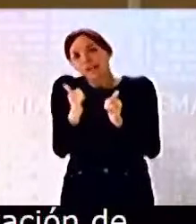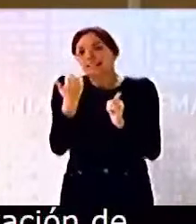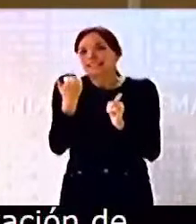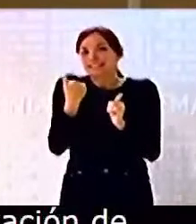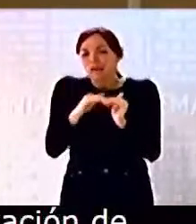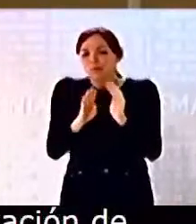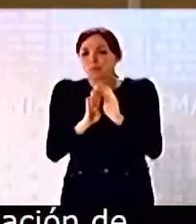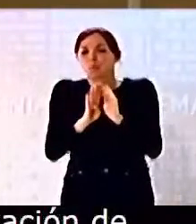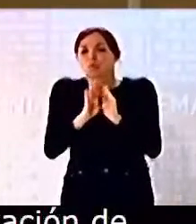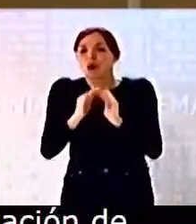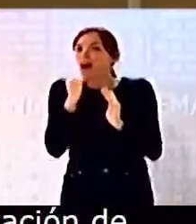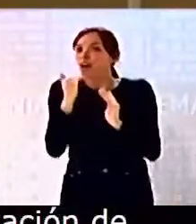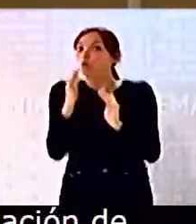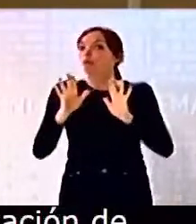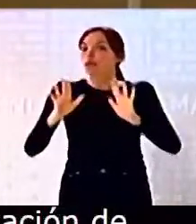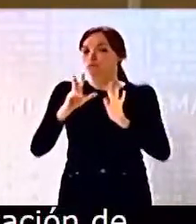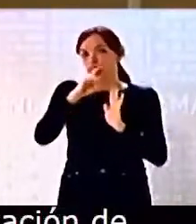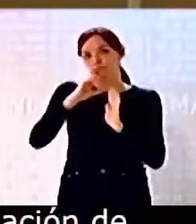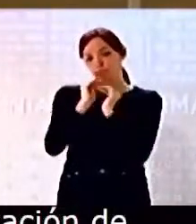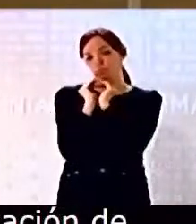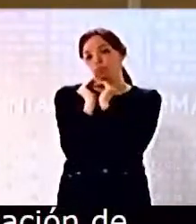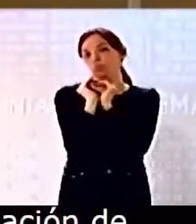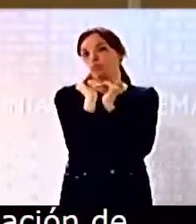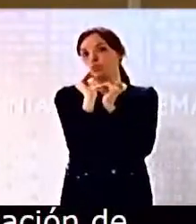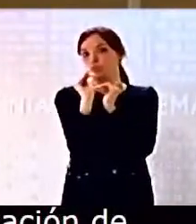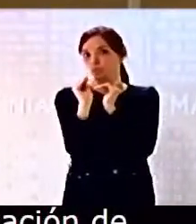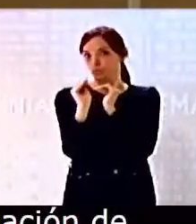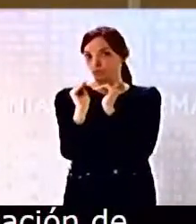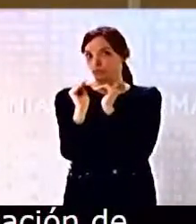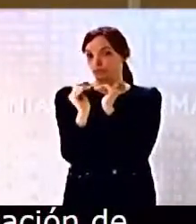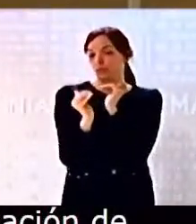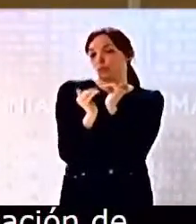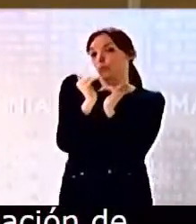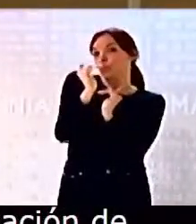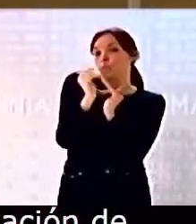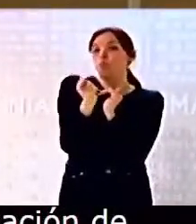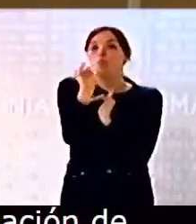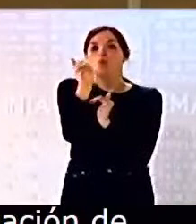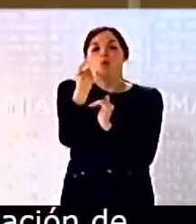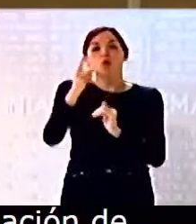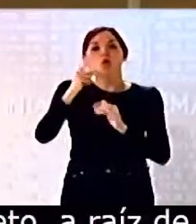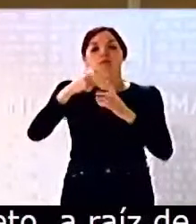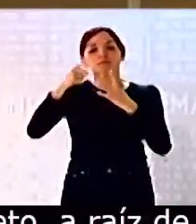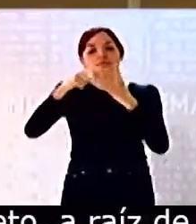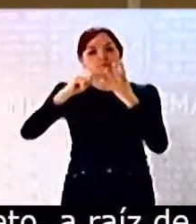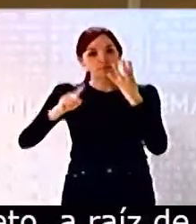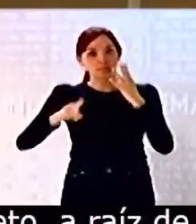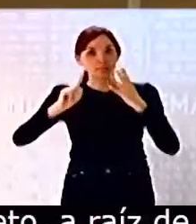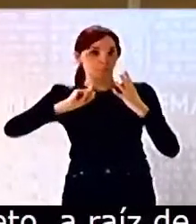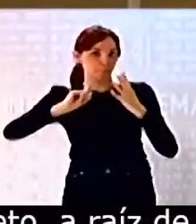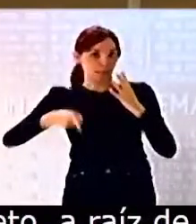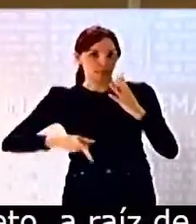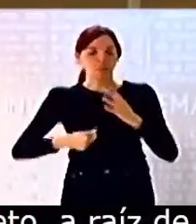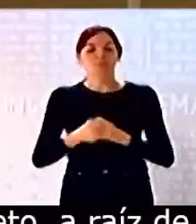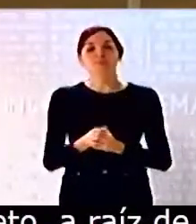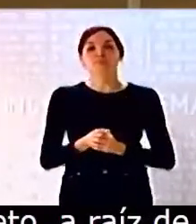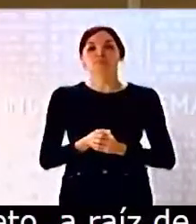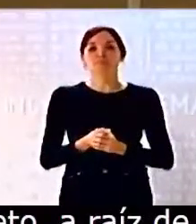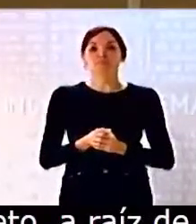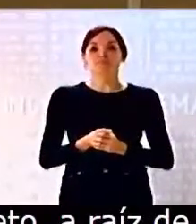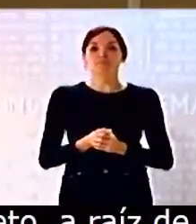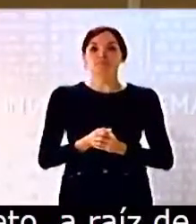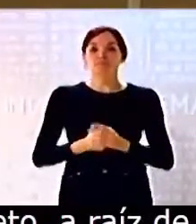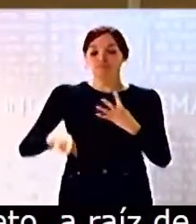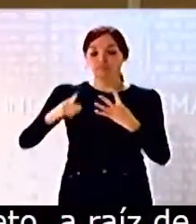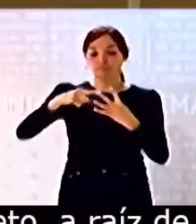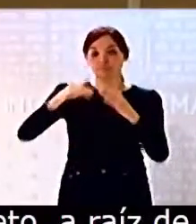muy discreto, a raíz de los indicadores que estamos manejando. La ocupación, el